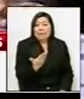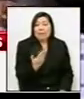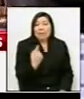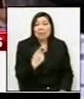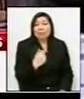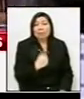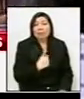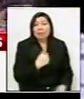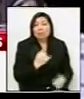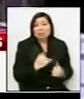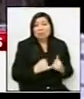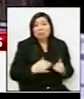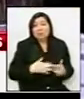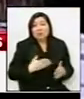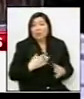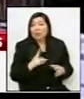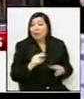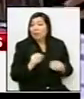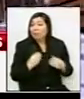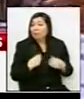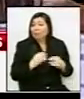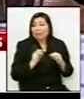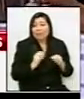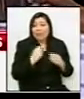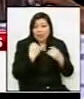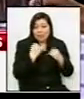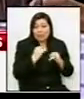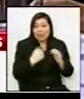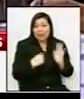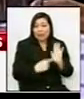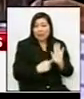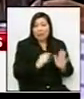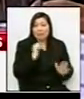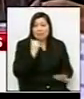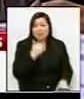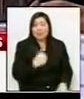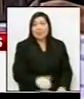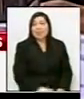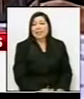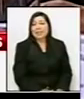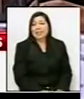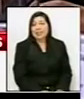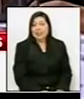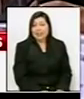por mi parte a fin de no poner en riesgo el informe que voy a presentar mañana. Gracias.